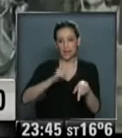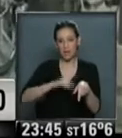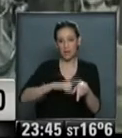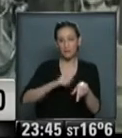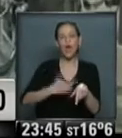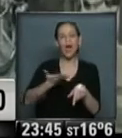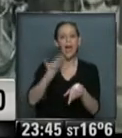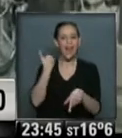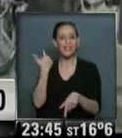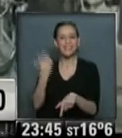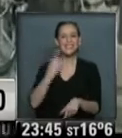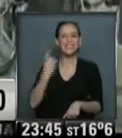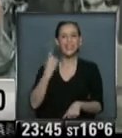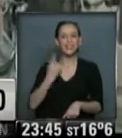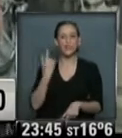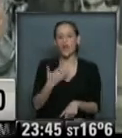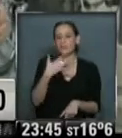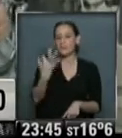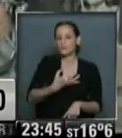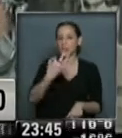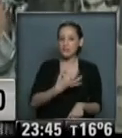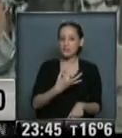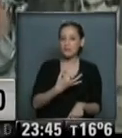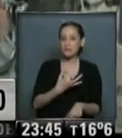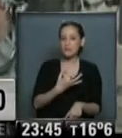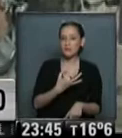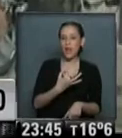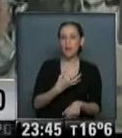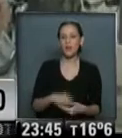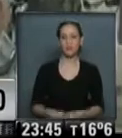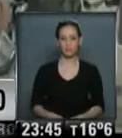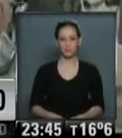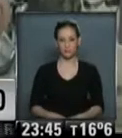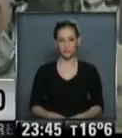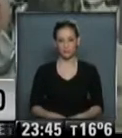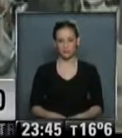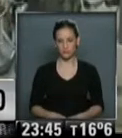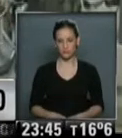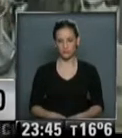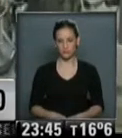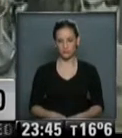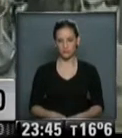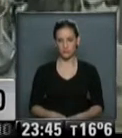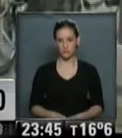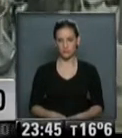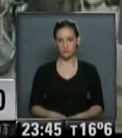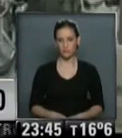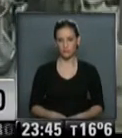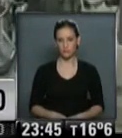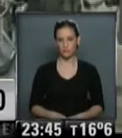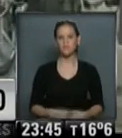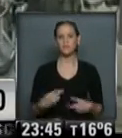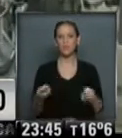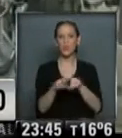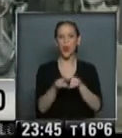el director de toda la estación especial, que bueno, es una estación enorme, tiene como el ancho de un estadio de